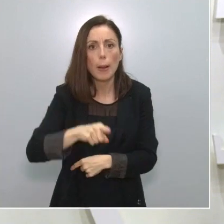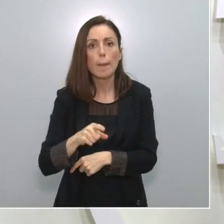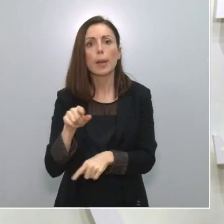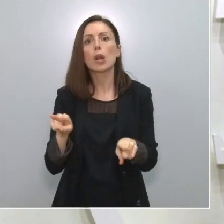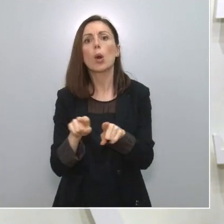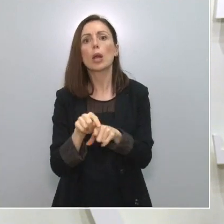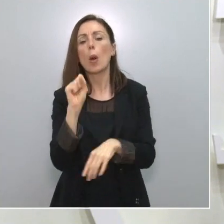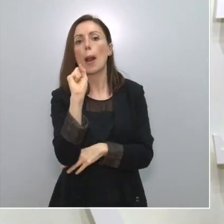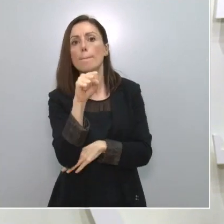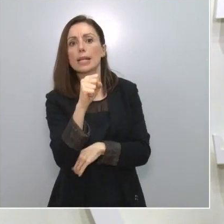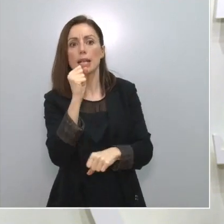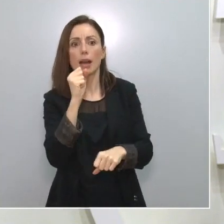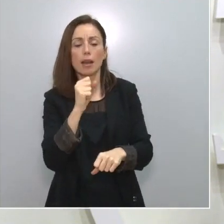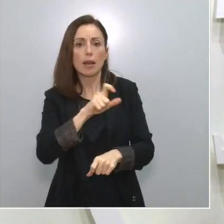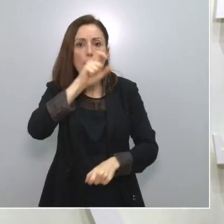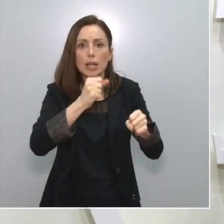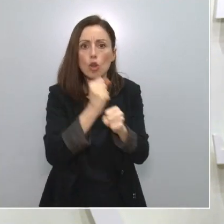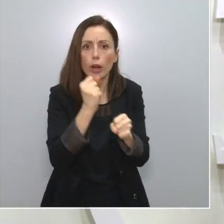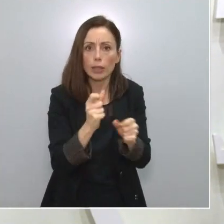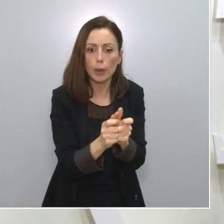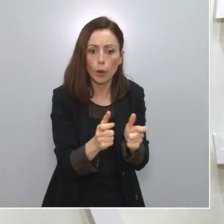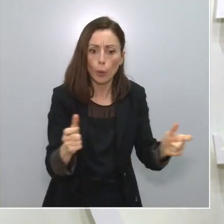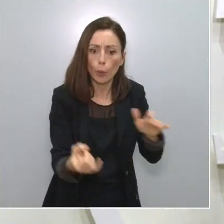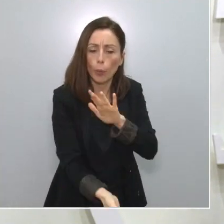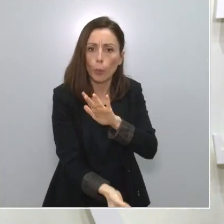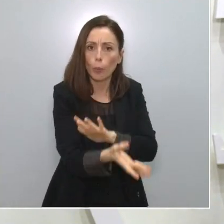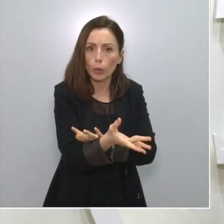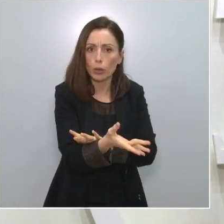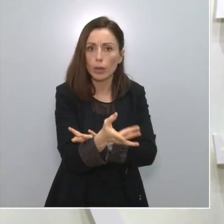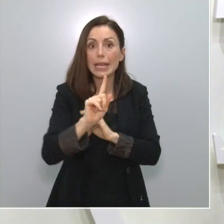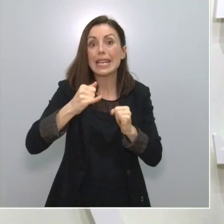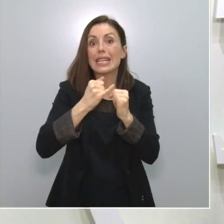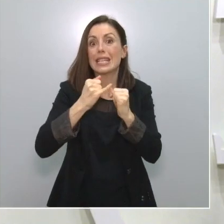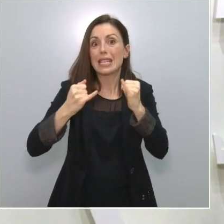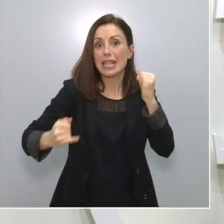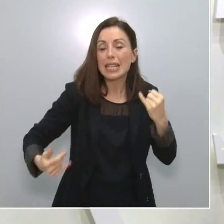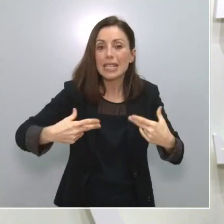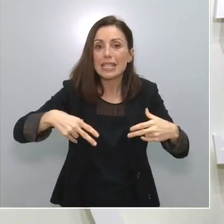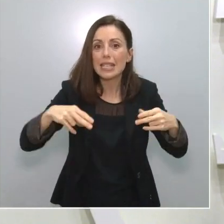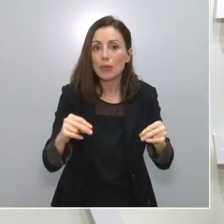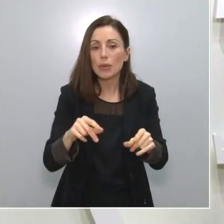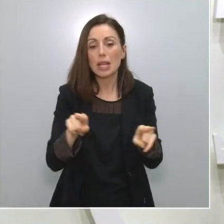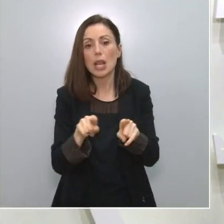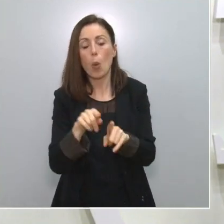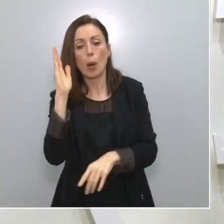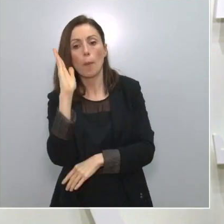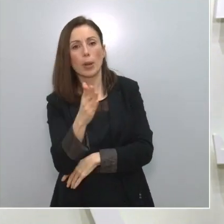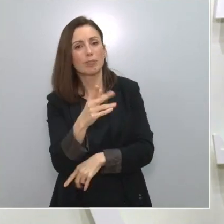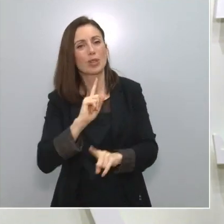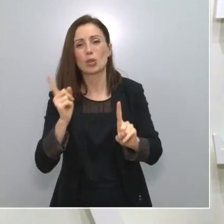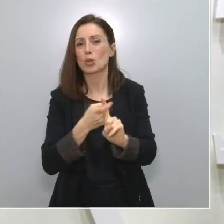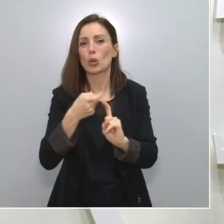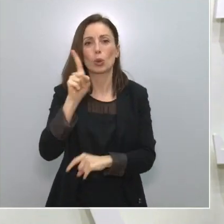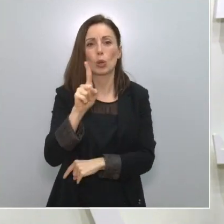quienes crean empleo, a quienes deben garantizarlo al finalizar este duro periodo, no es la solución. Hoy